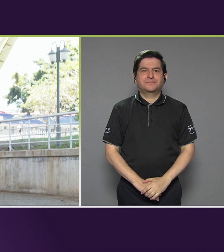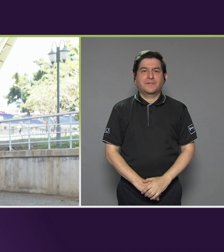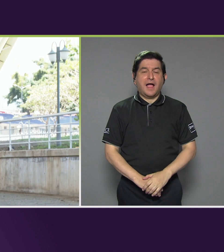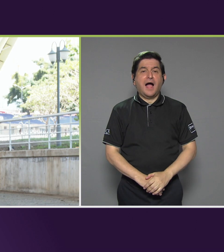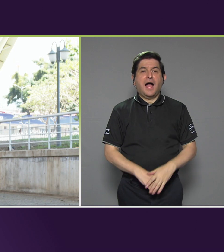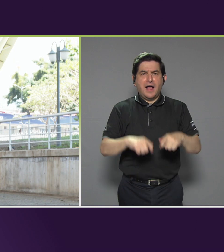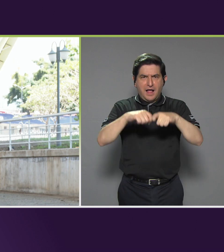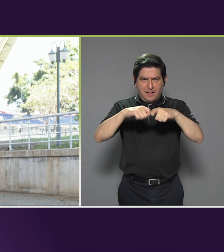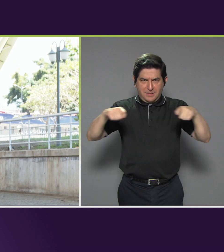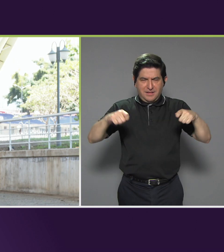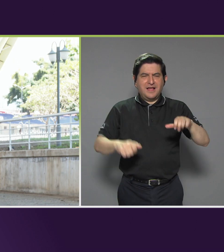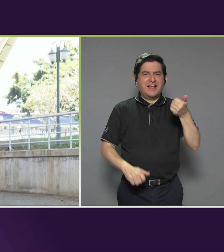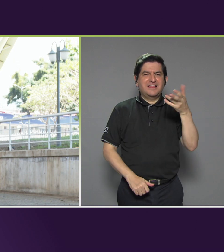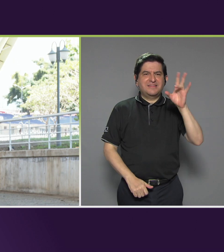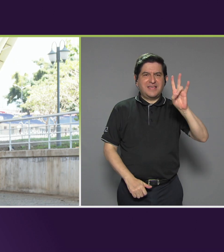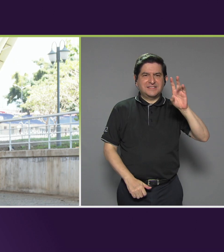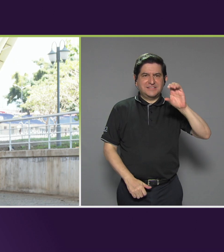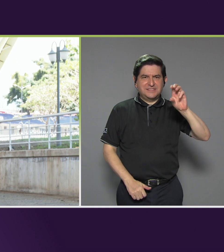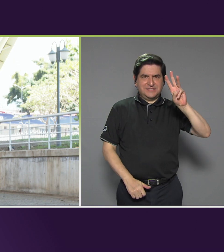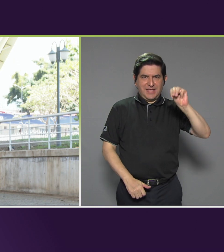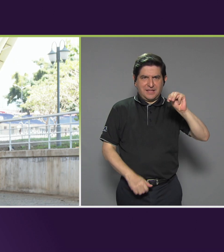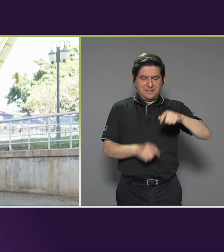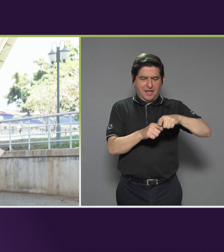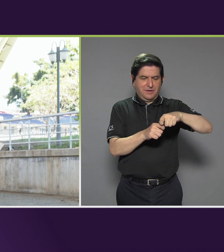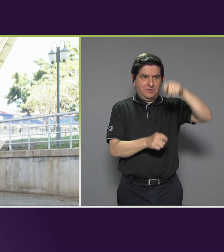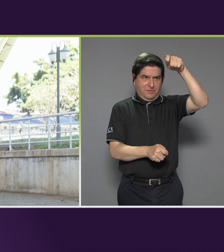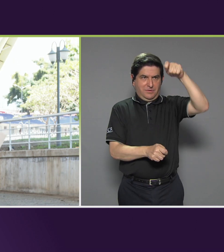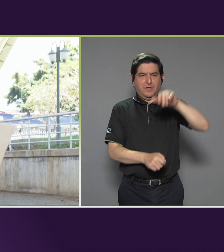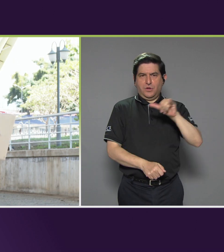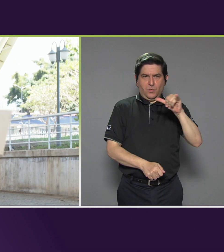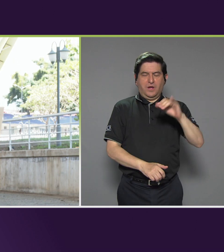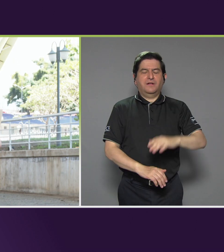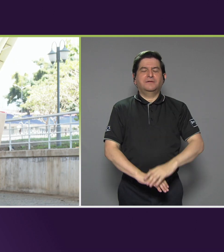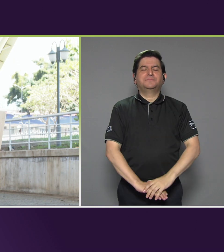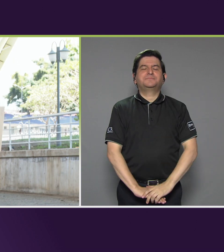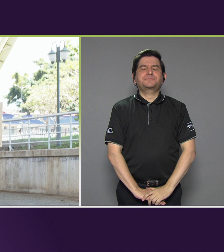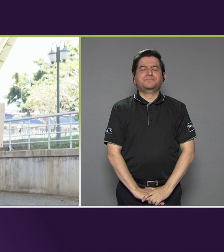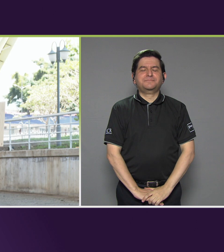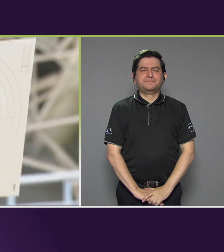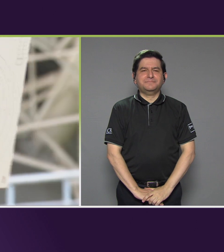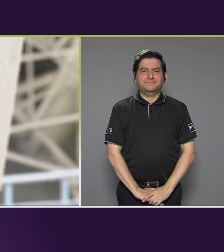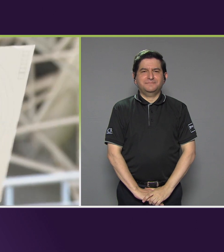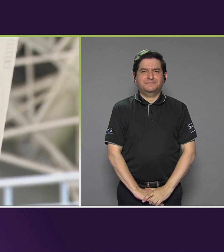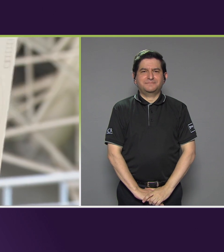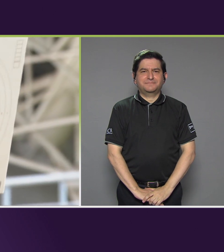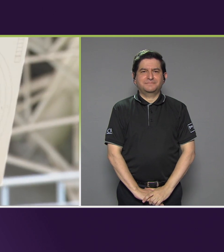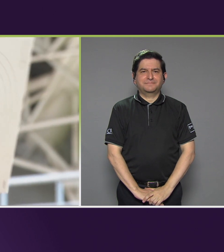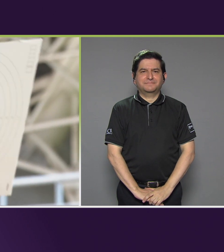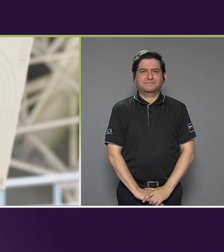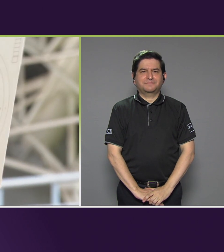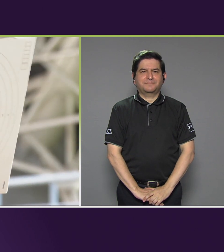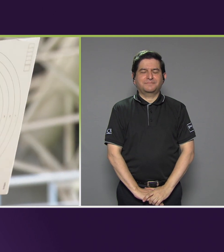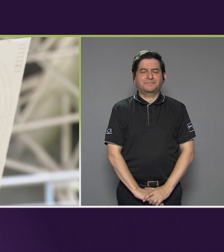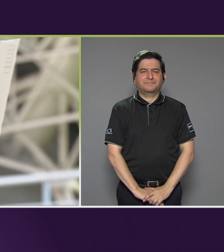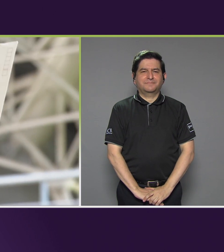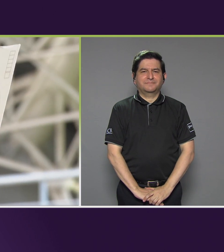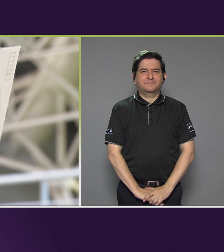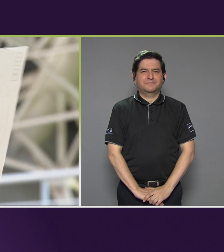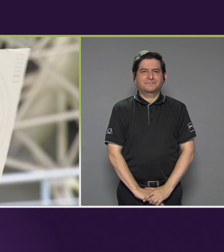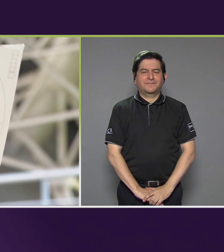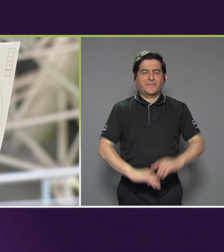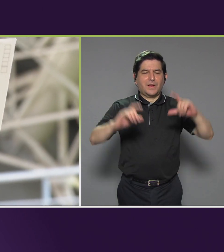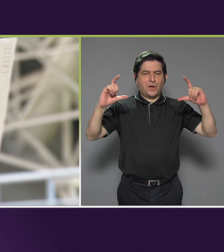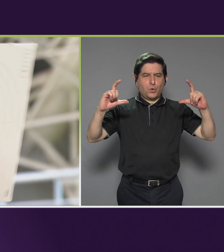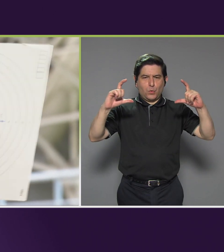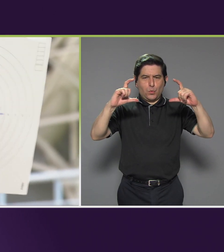las medidas son de 17 centímetros de largo y de ancho. y